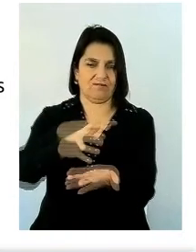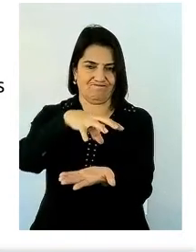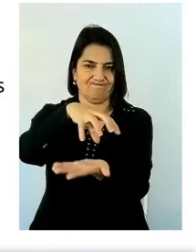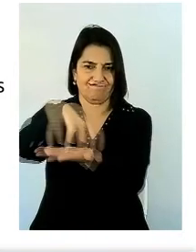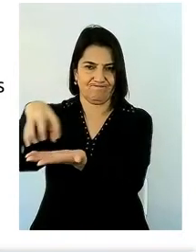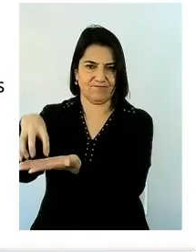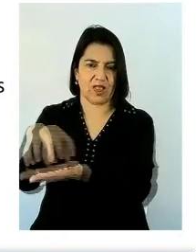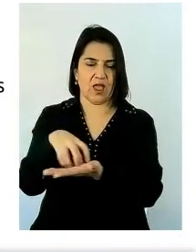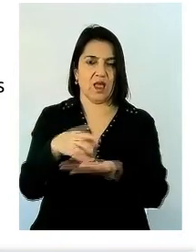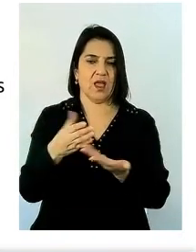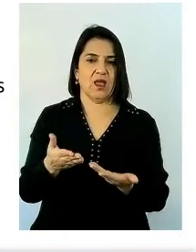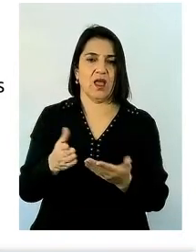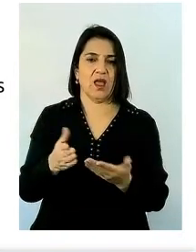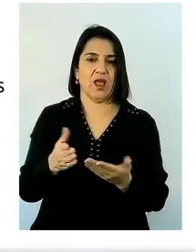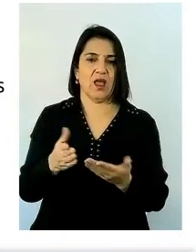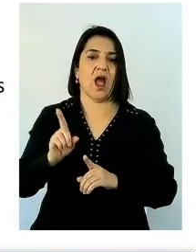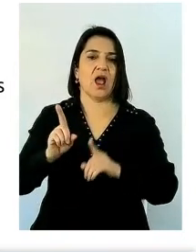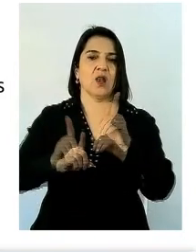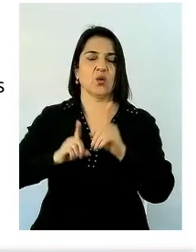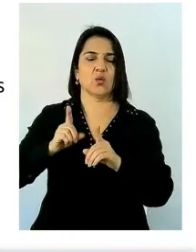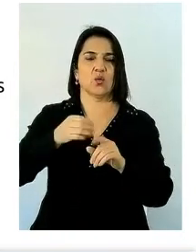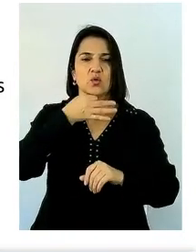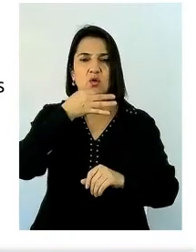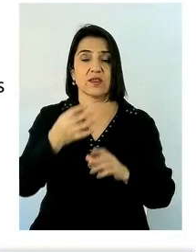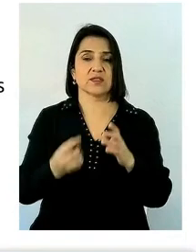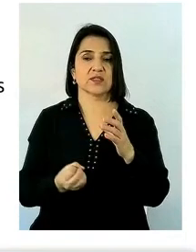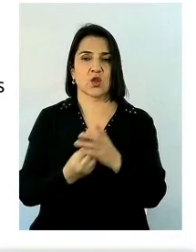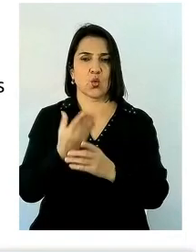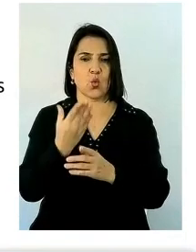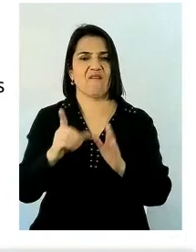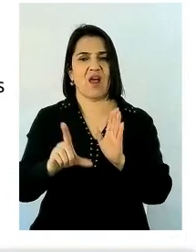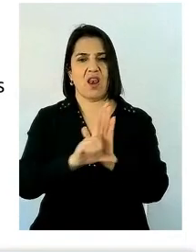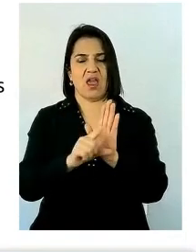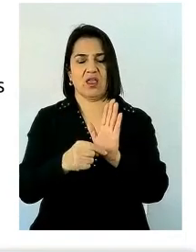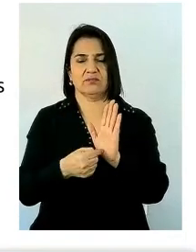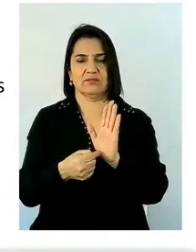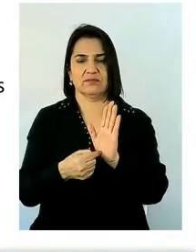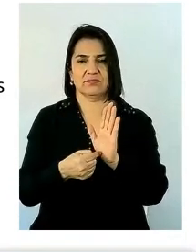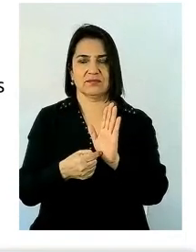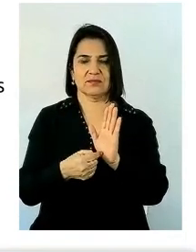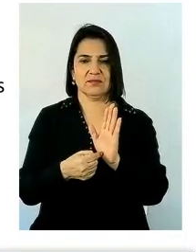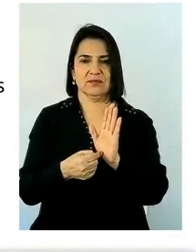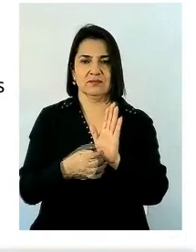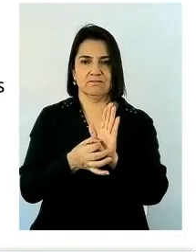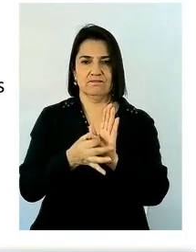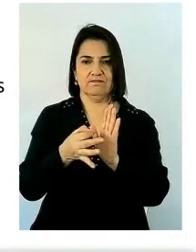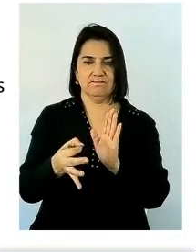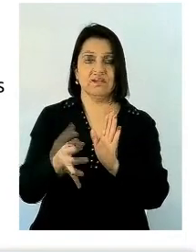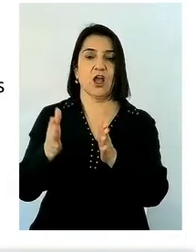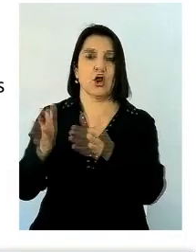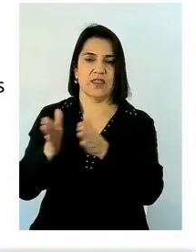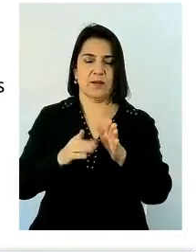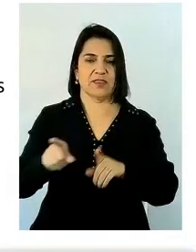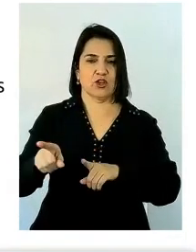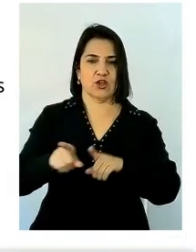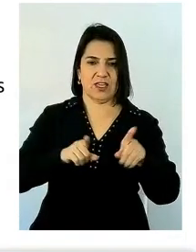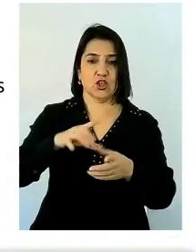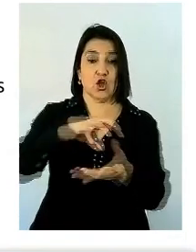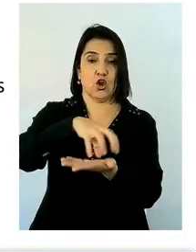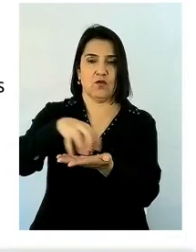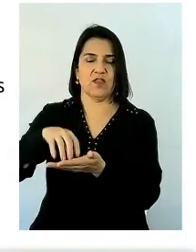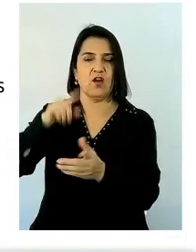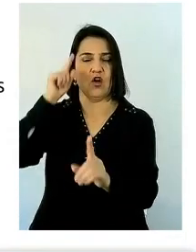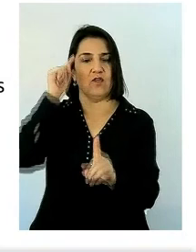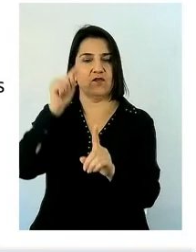mencionan algunos nuevos cuerpos legales y de ordenamiento y gestión territorial, con el objetivo de asegurar las